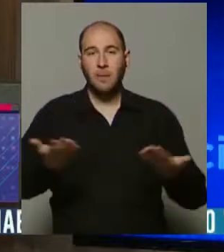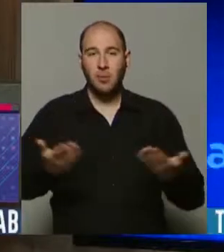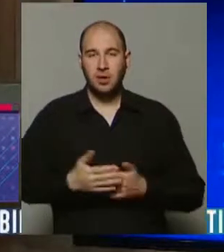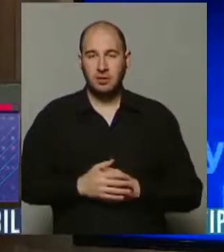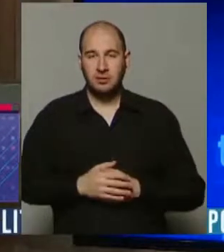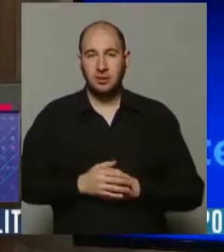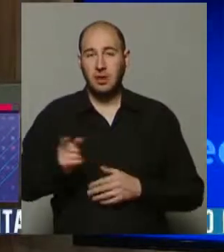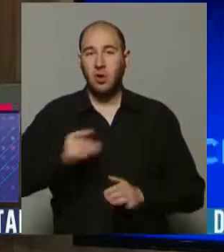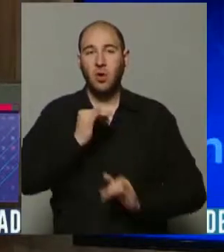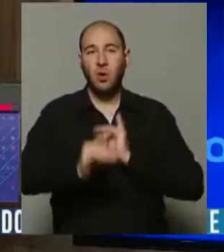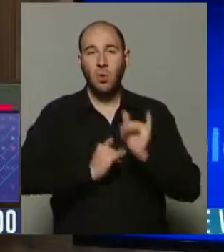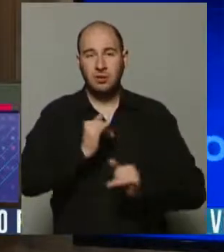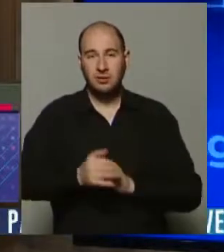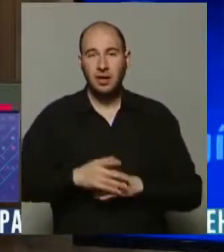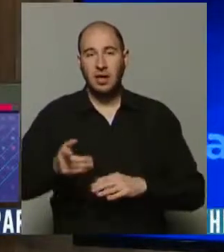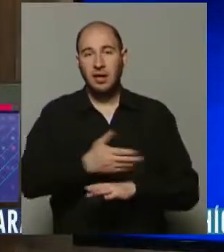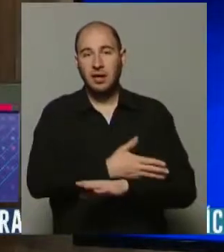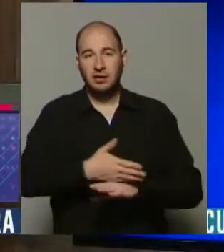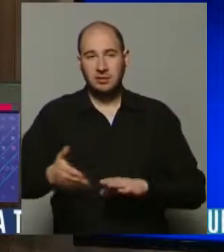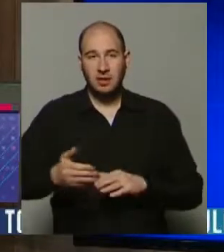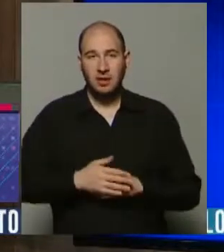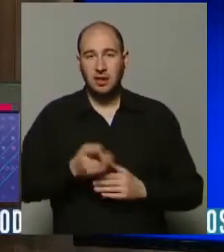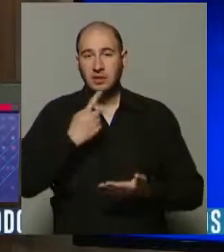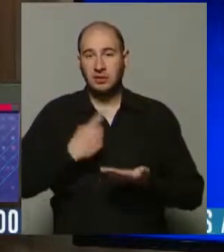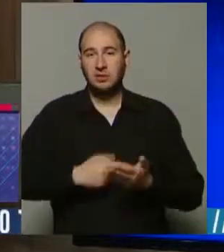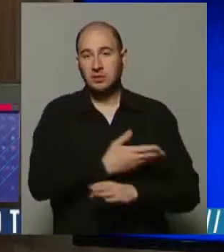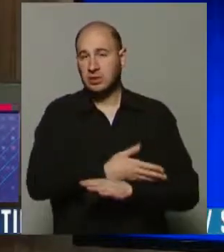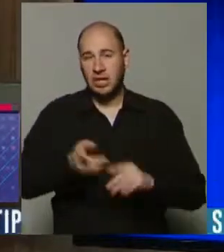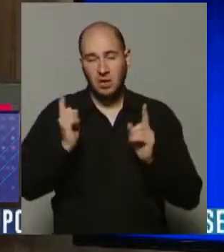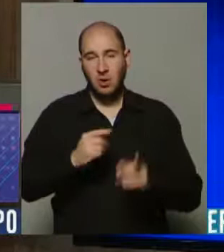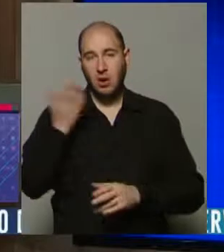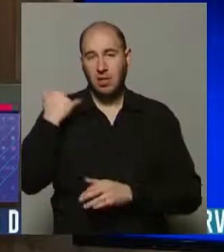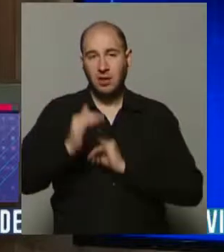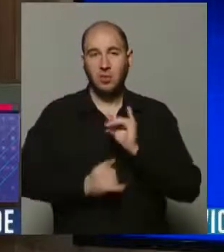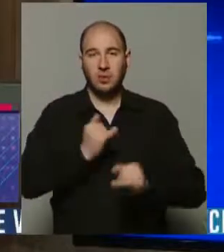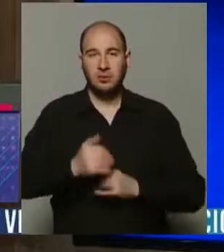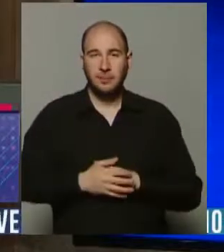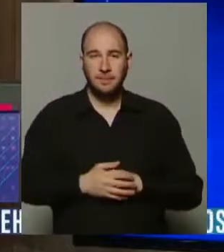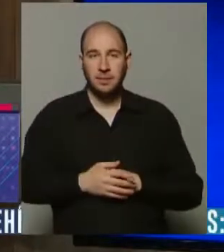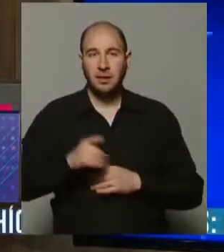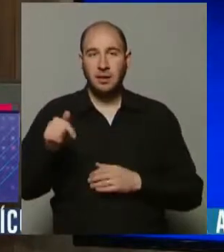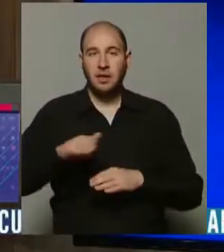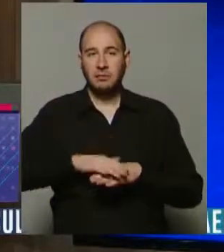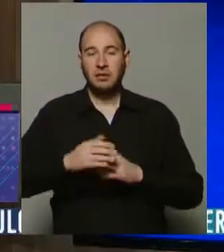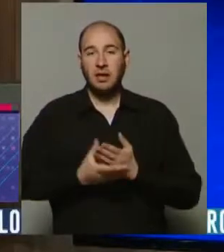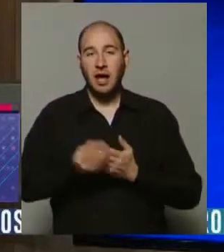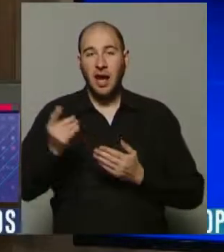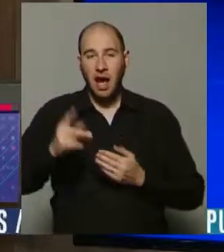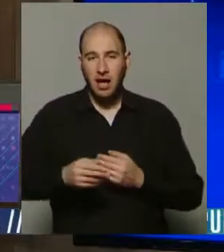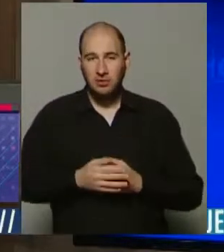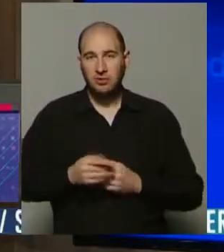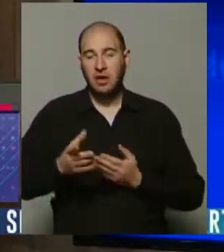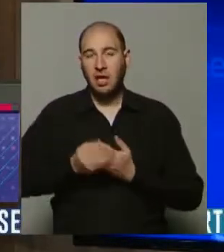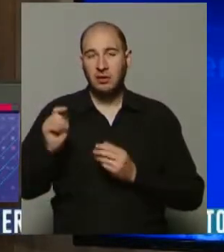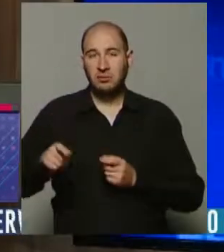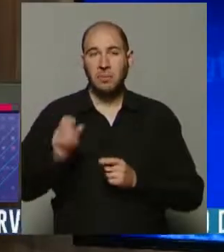y mencionó que iba a seguir con esta medida tal cual lo había planteado en su momento y que se iba a hacer cargo el costo fiscal y no iba a